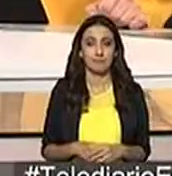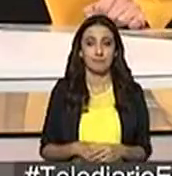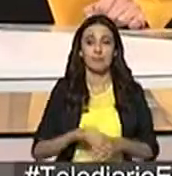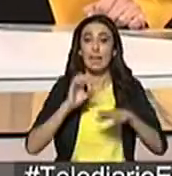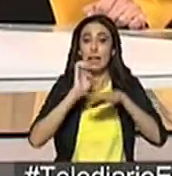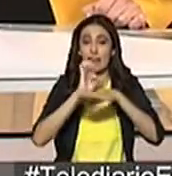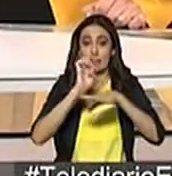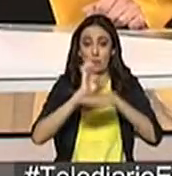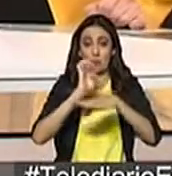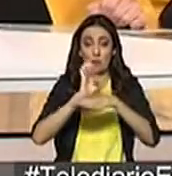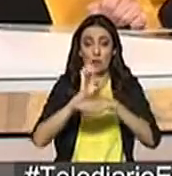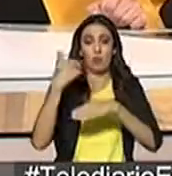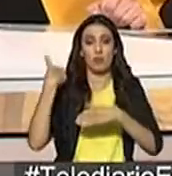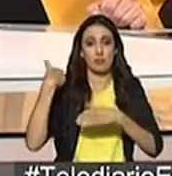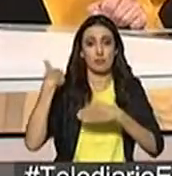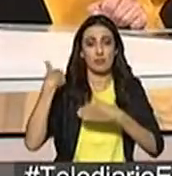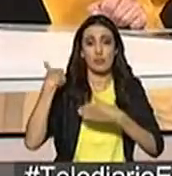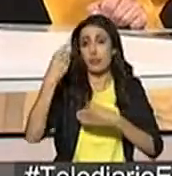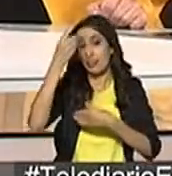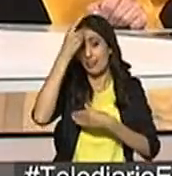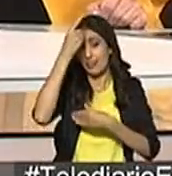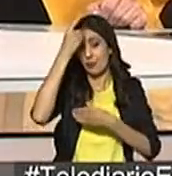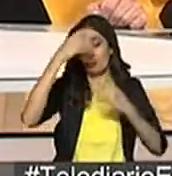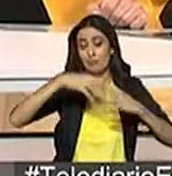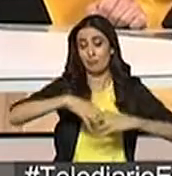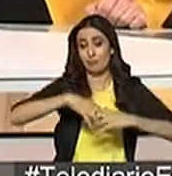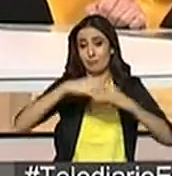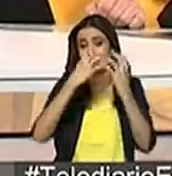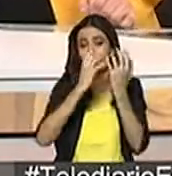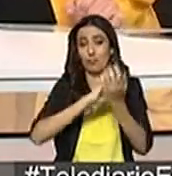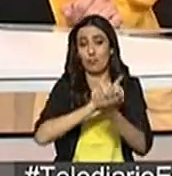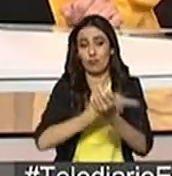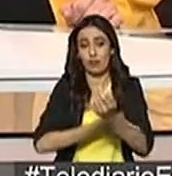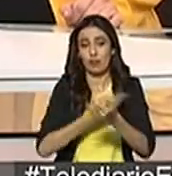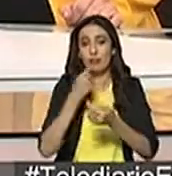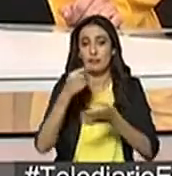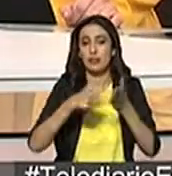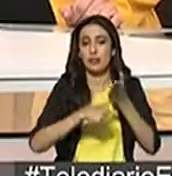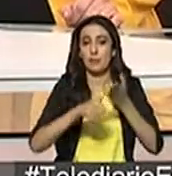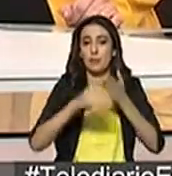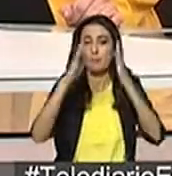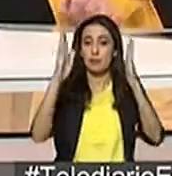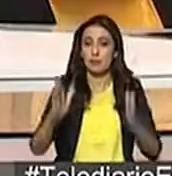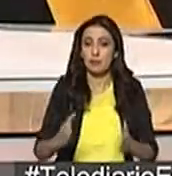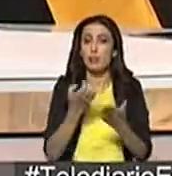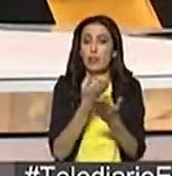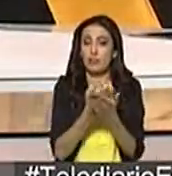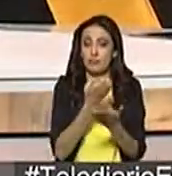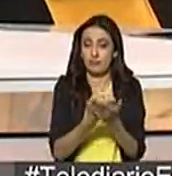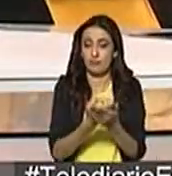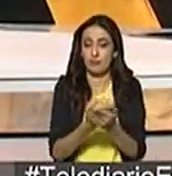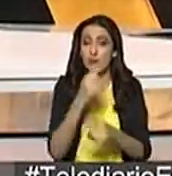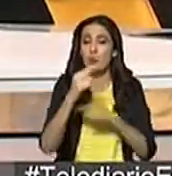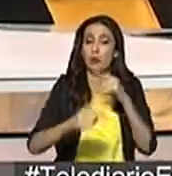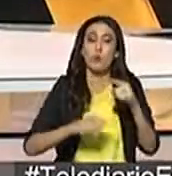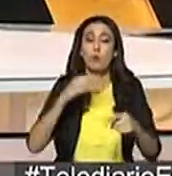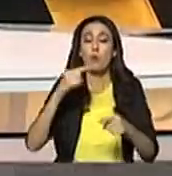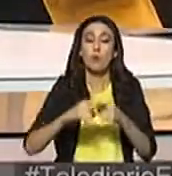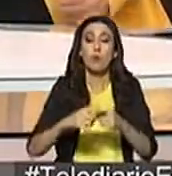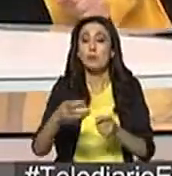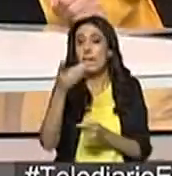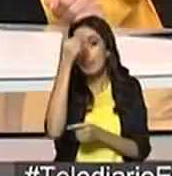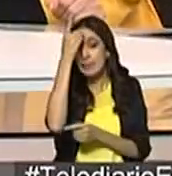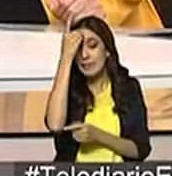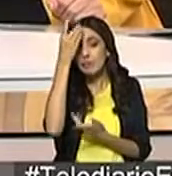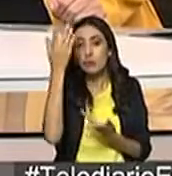Ecuador enfrenta un déficit crónico, así lo calificó el ministro de Finanzas Richard Martínez, al hueco fiscal del país que llega